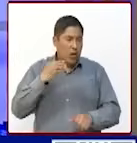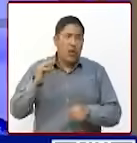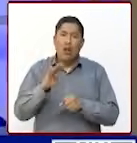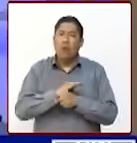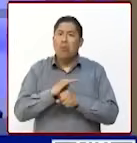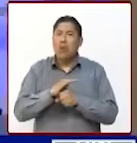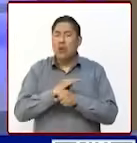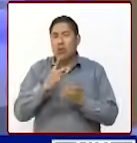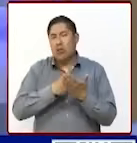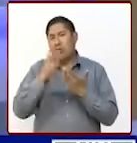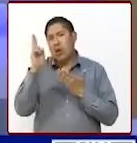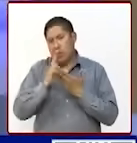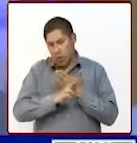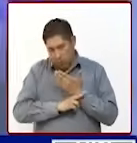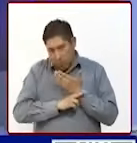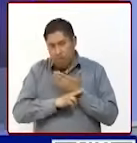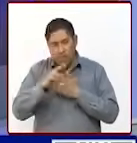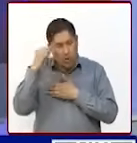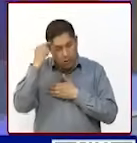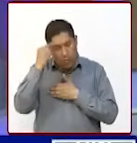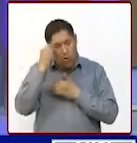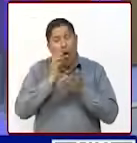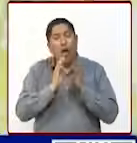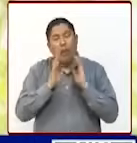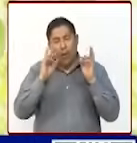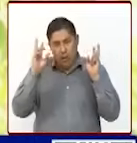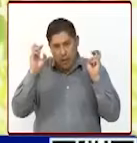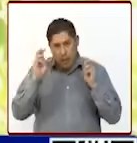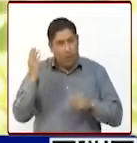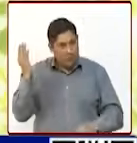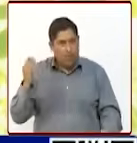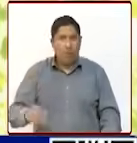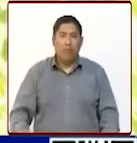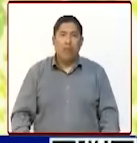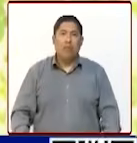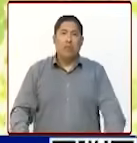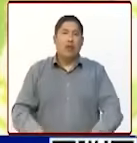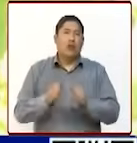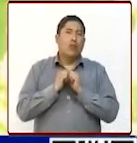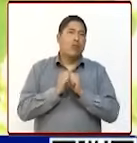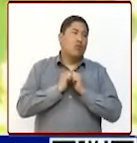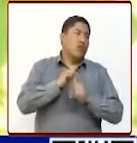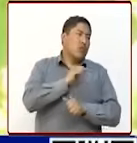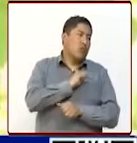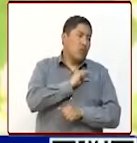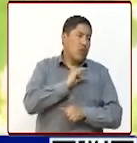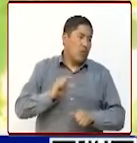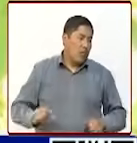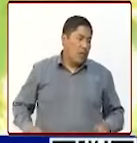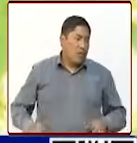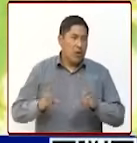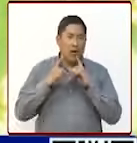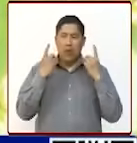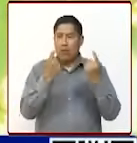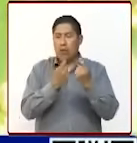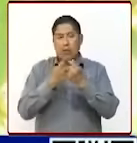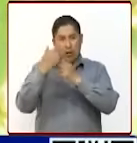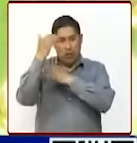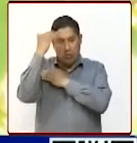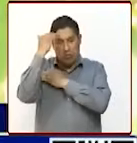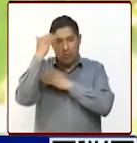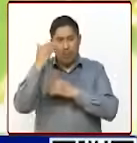el ministro de Planificación. Hablaron sobre el censo. Y junto con el gobernador del departamento de Santa